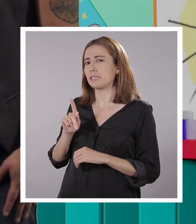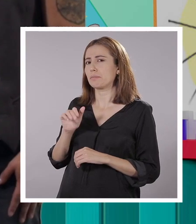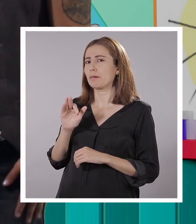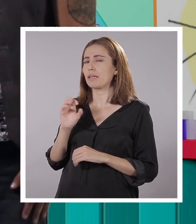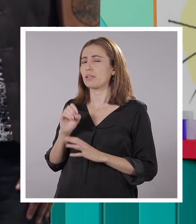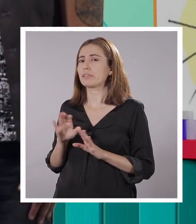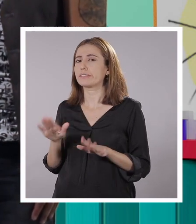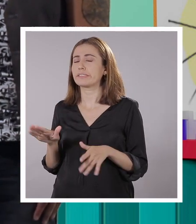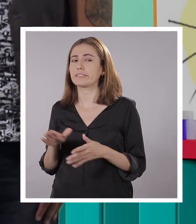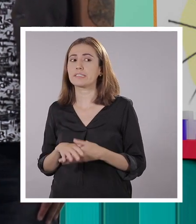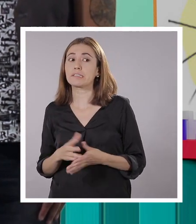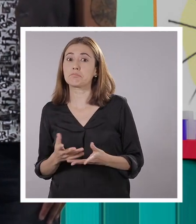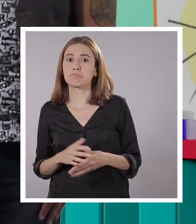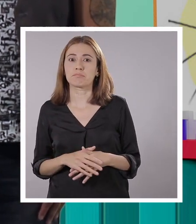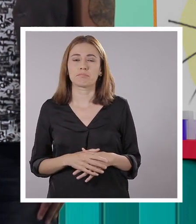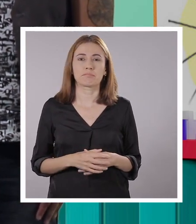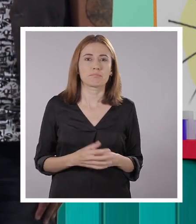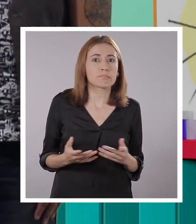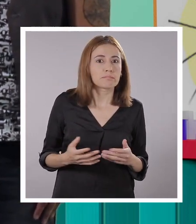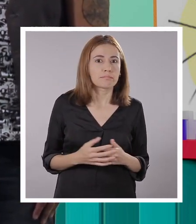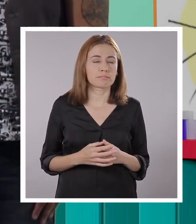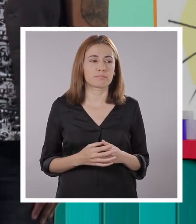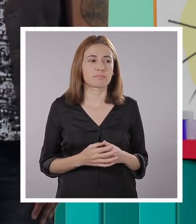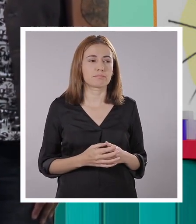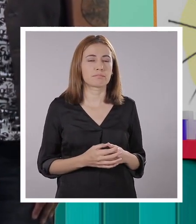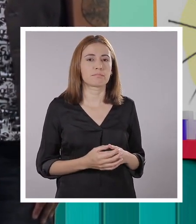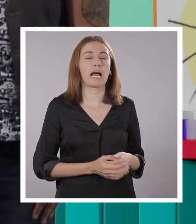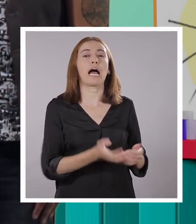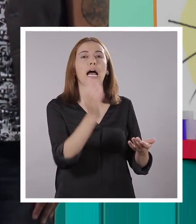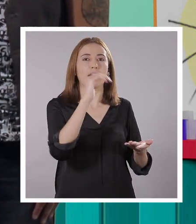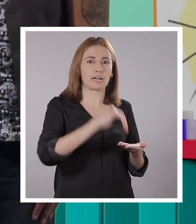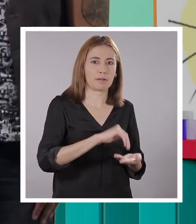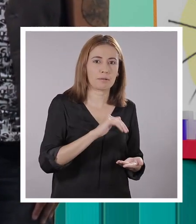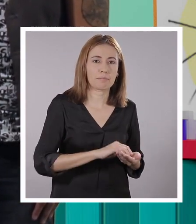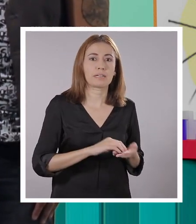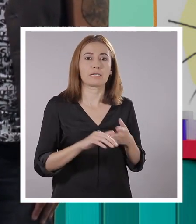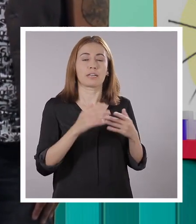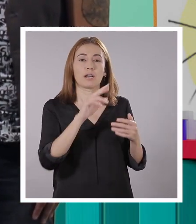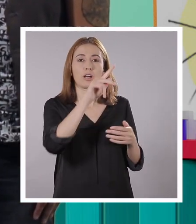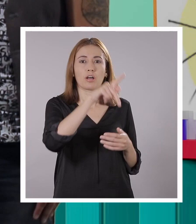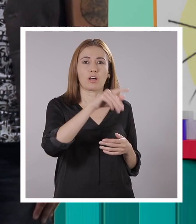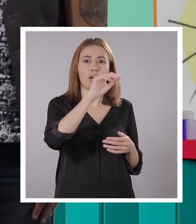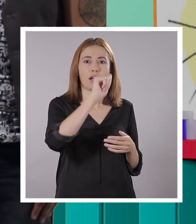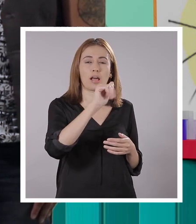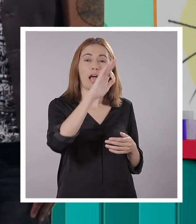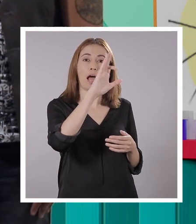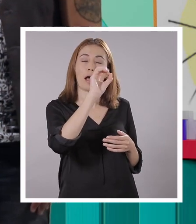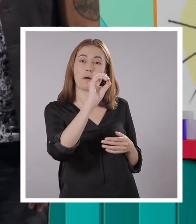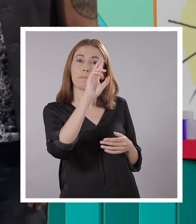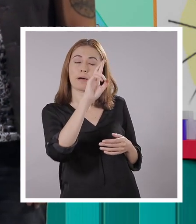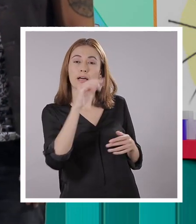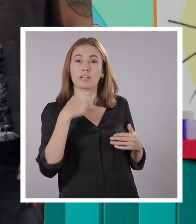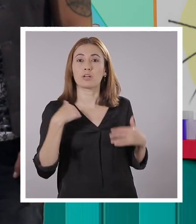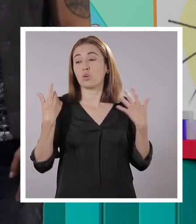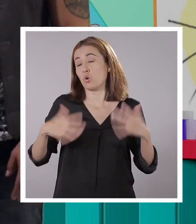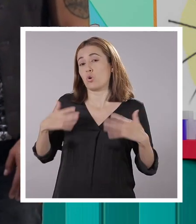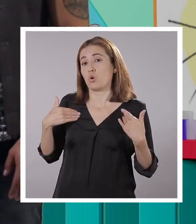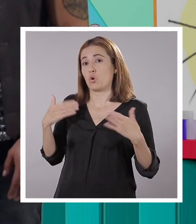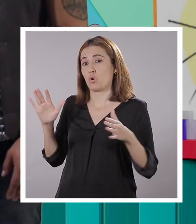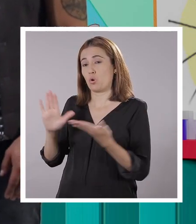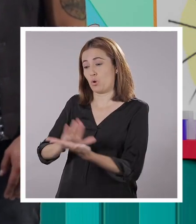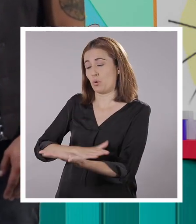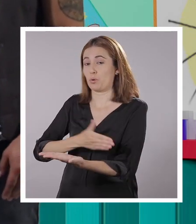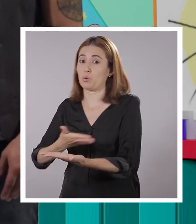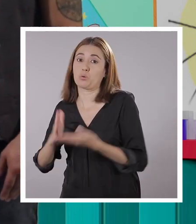Sí, con los patrones. Eso que tú estabas haciendo, repetir gestos, movimientos, ritmo, es un patrón. Yo solo